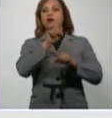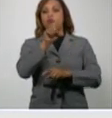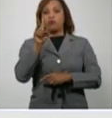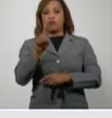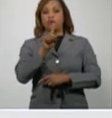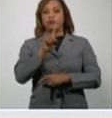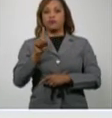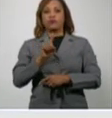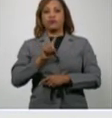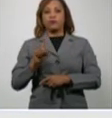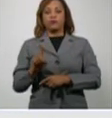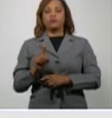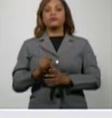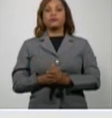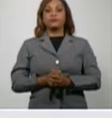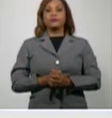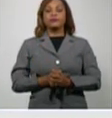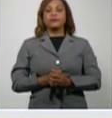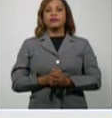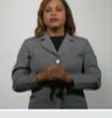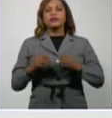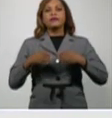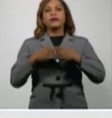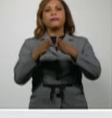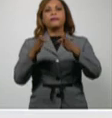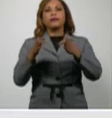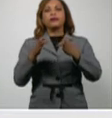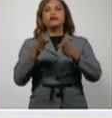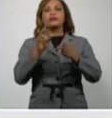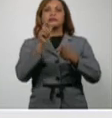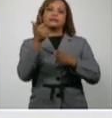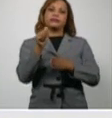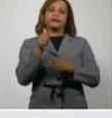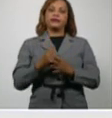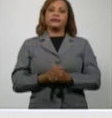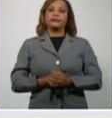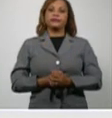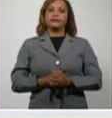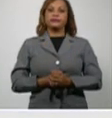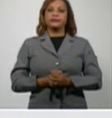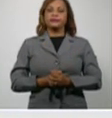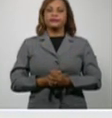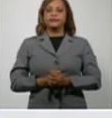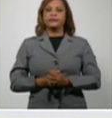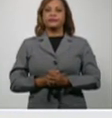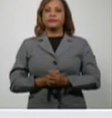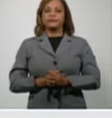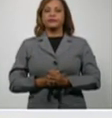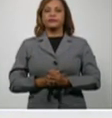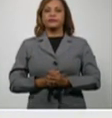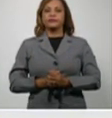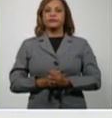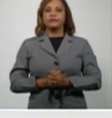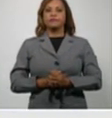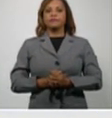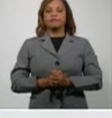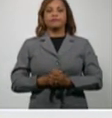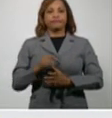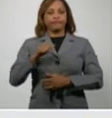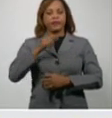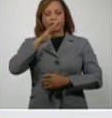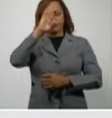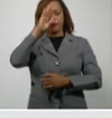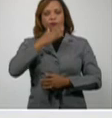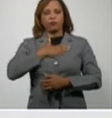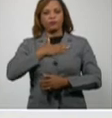uno y San Miguel con 10 casos, San Miguel del Padrón con 10 casos autóctonos